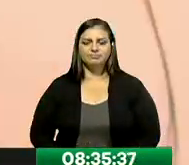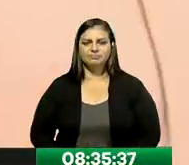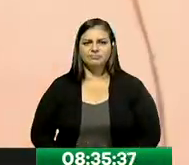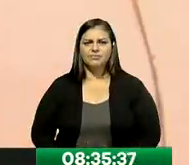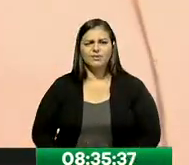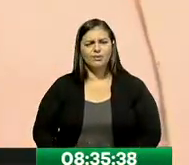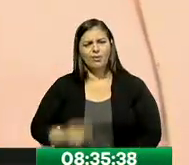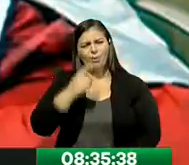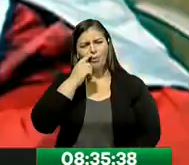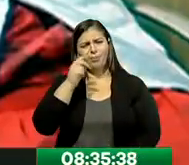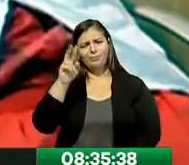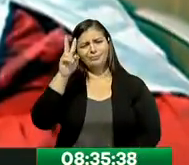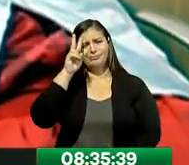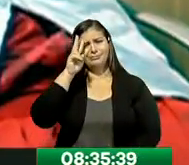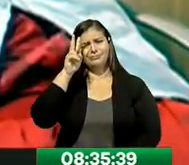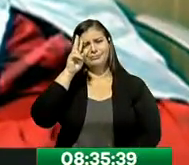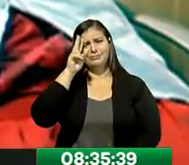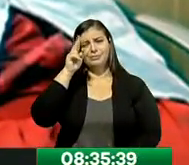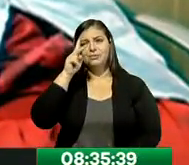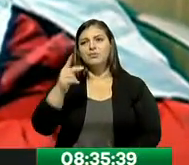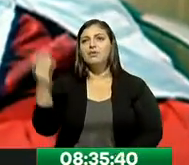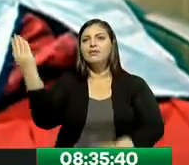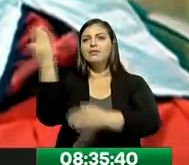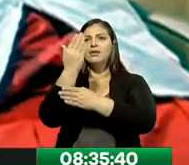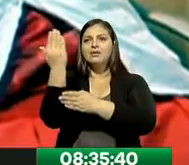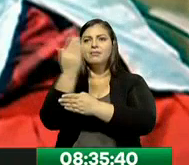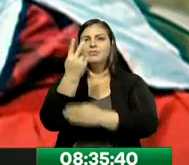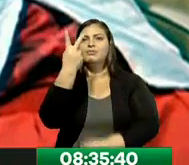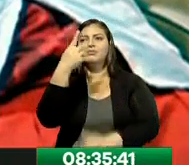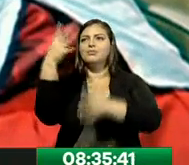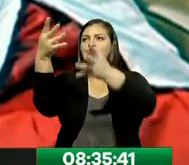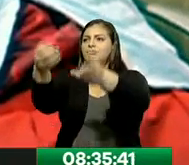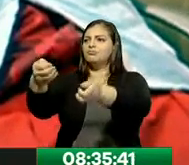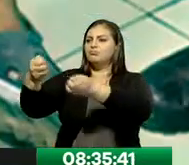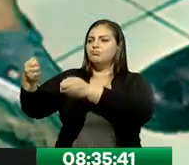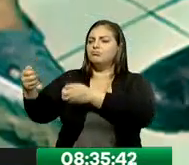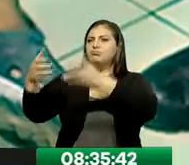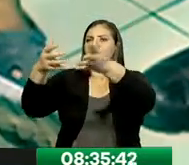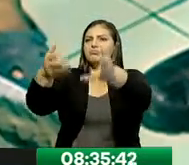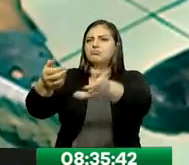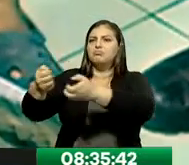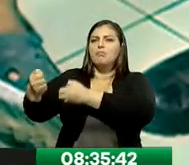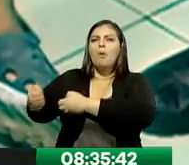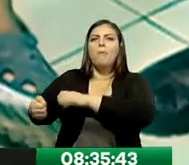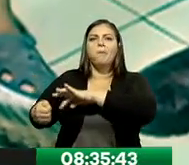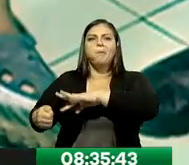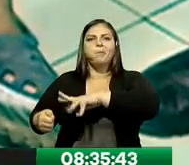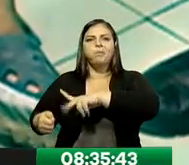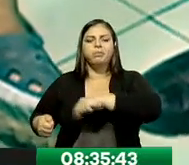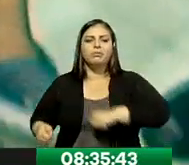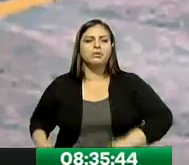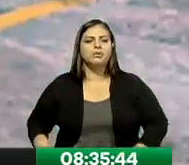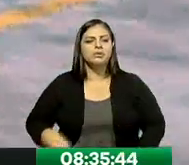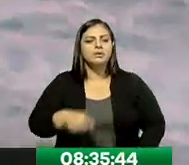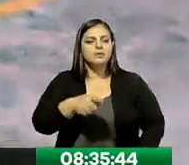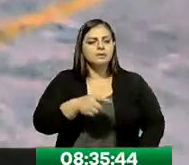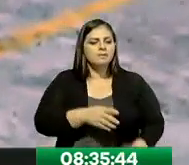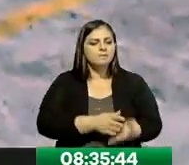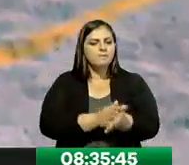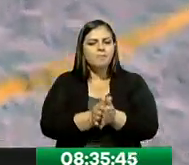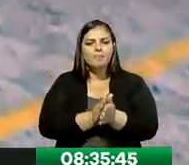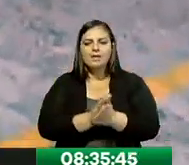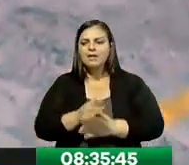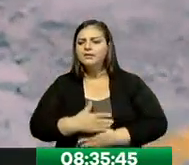audacia demostrada por el intruso, se movió con total tranquilidad. Pero como dice el dicho, le salió el tiro por la